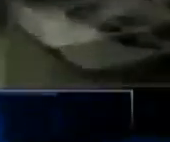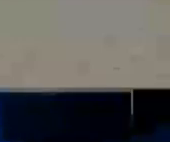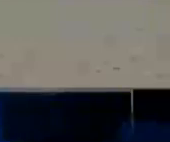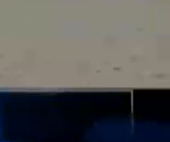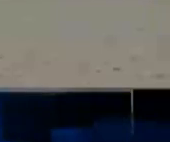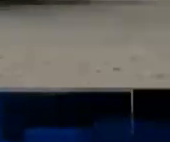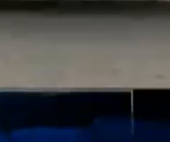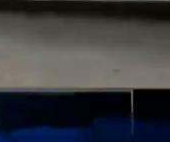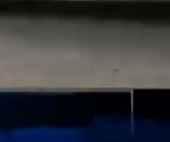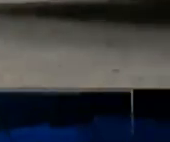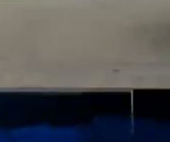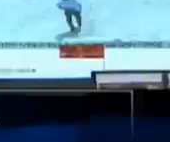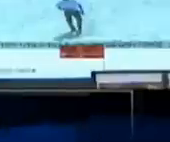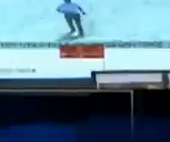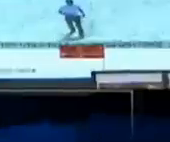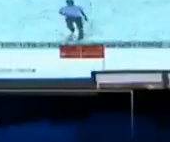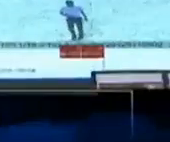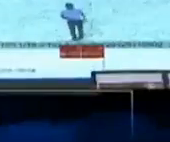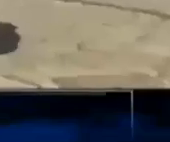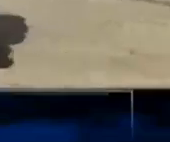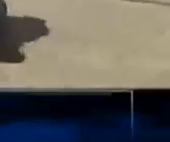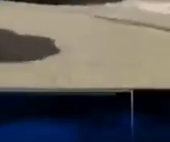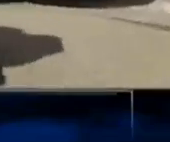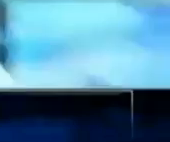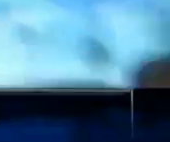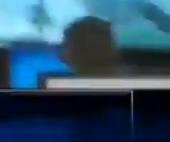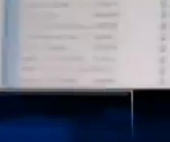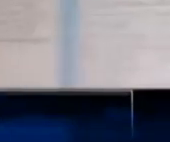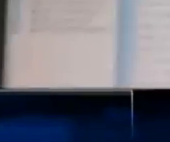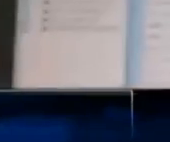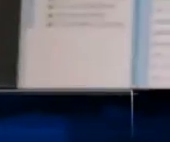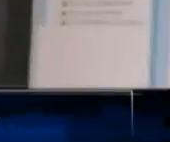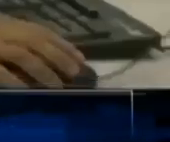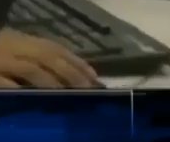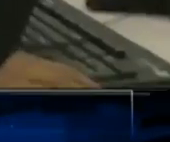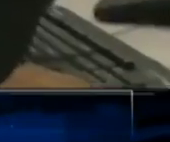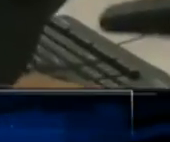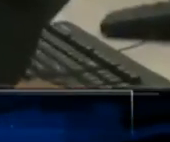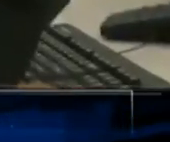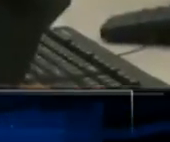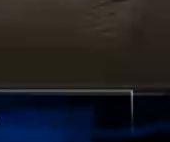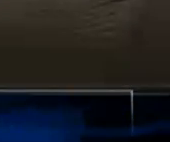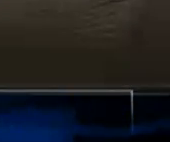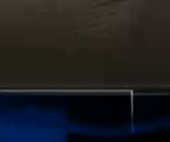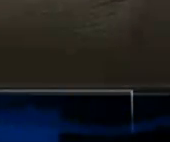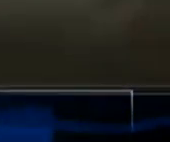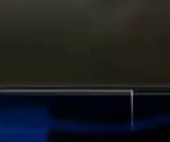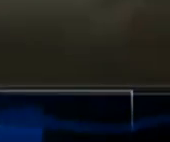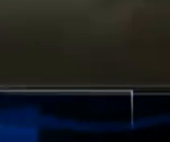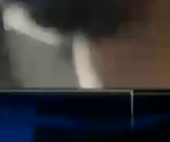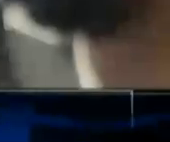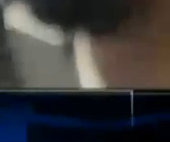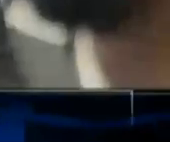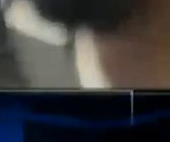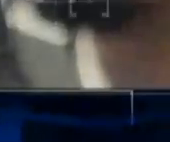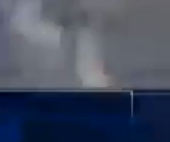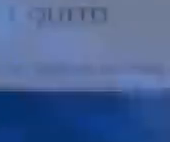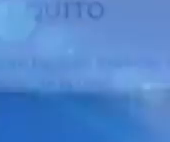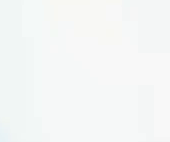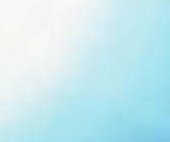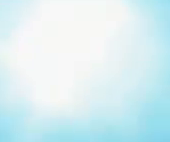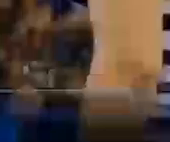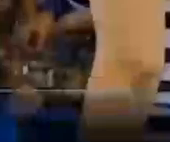El ECU 911 recibió el certificado de calidad ENA por las acciones tomadas en el terremoto del 16 de abril de